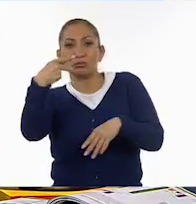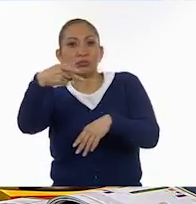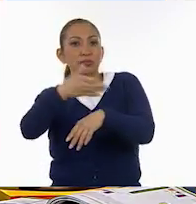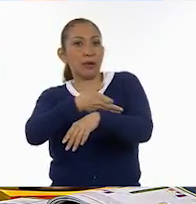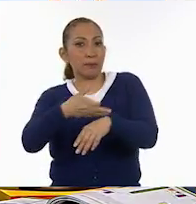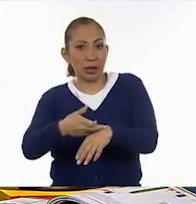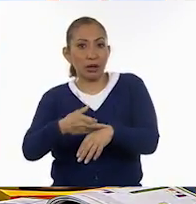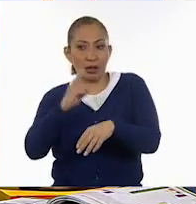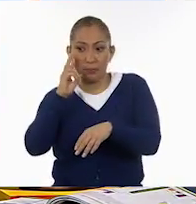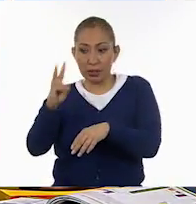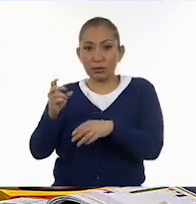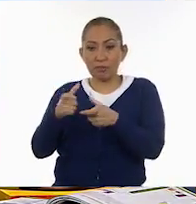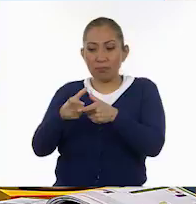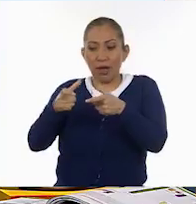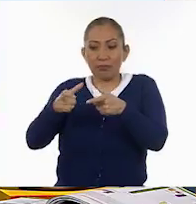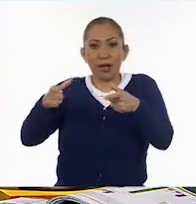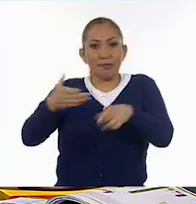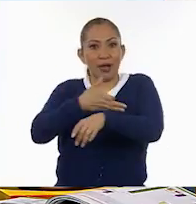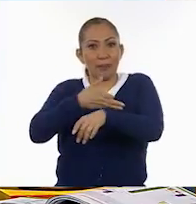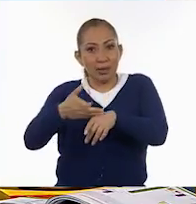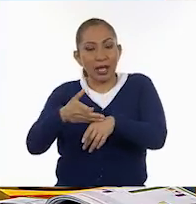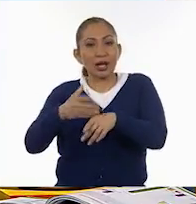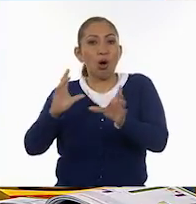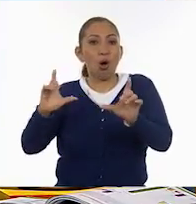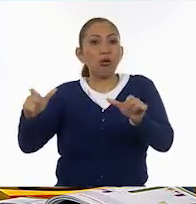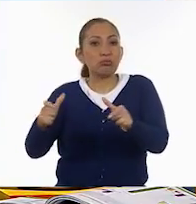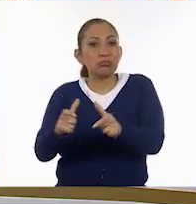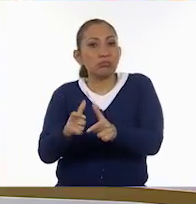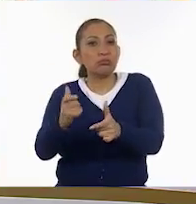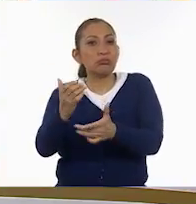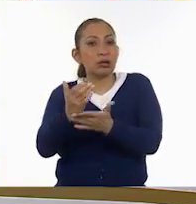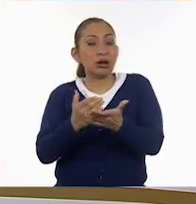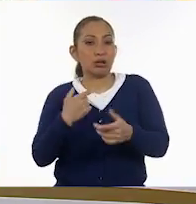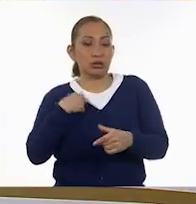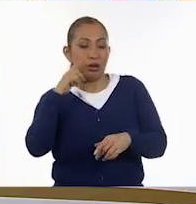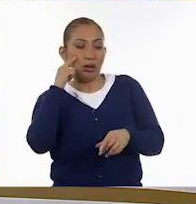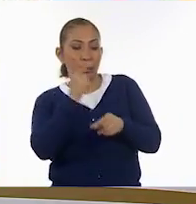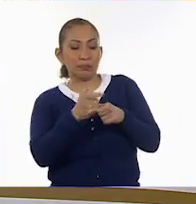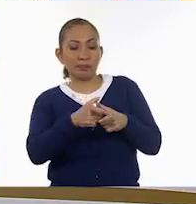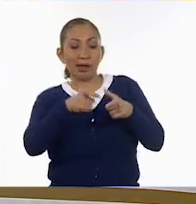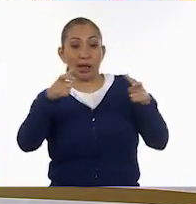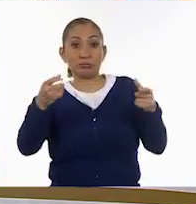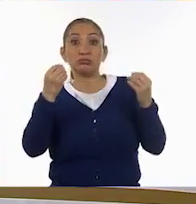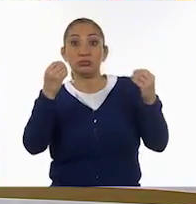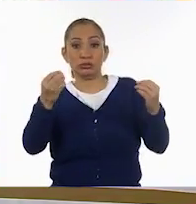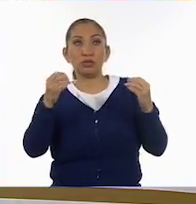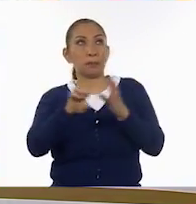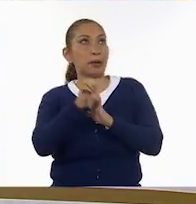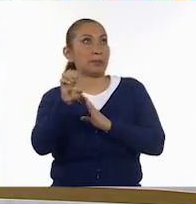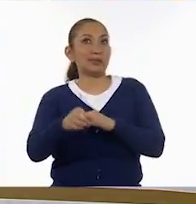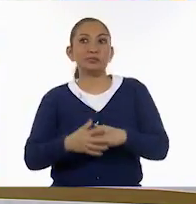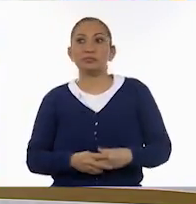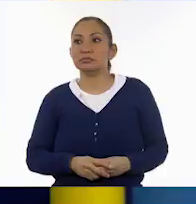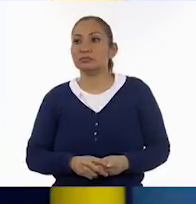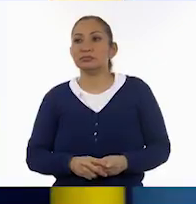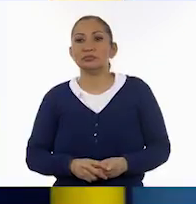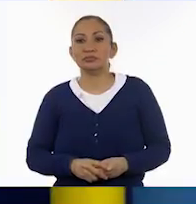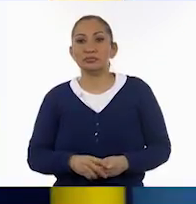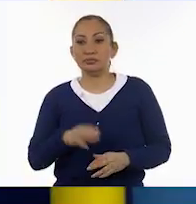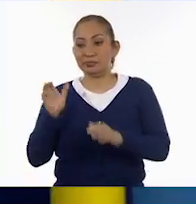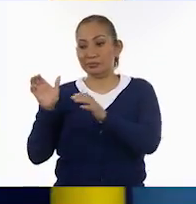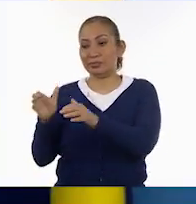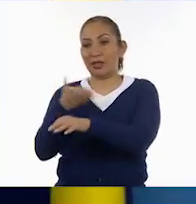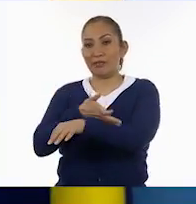familia, ¿ha crecido ese número? ¿Ha habido decremento? Ha crecido ese número y por bastante. Por ejemplo, del lado